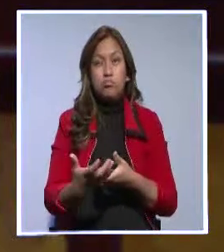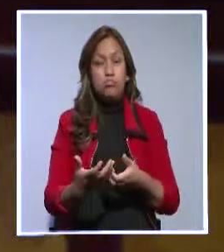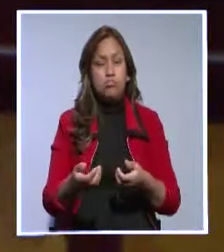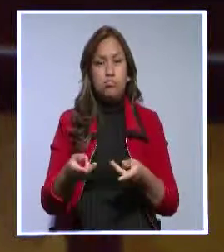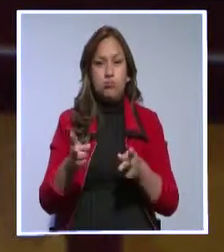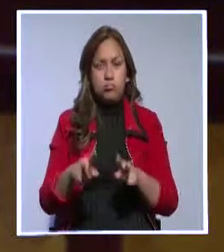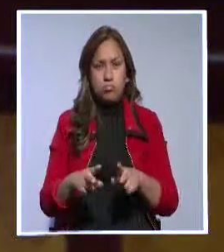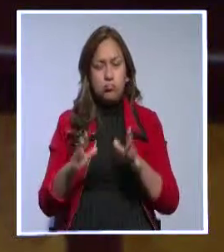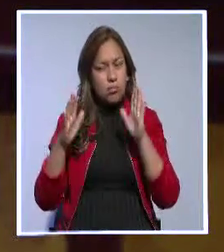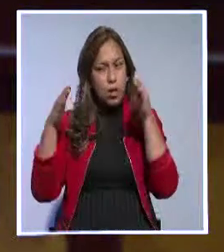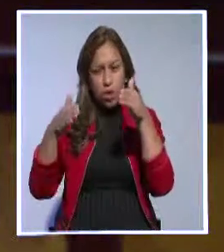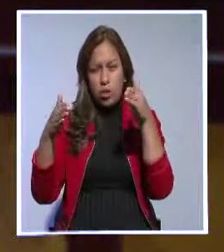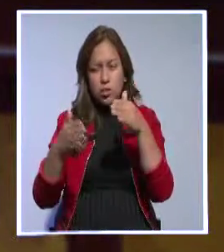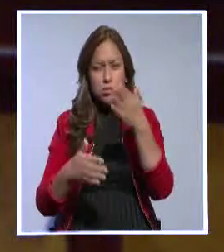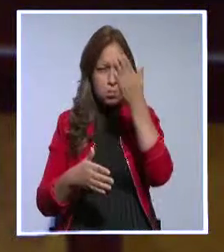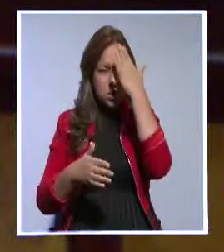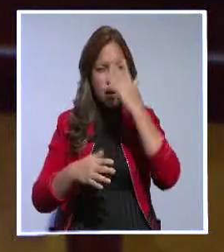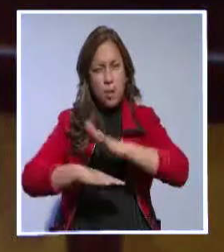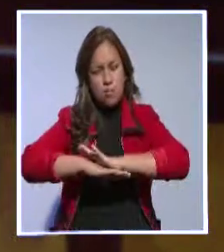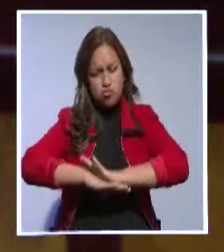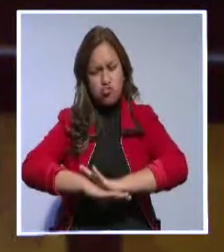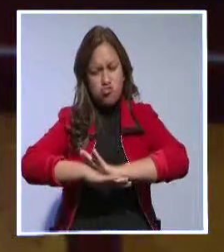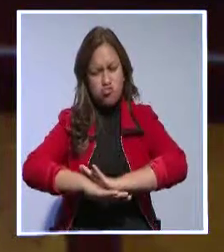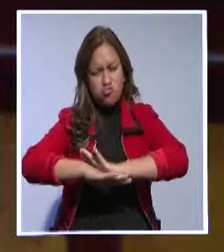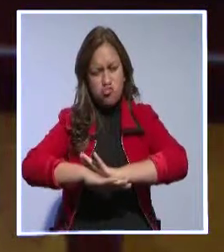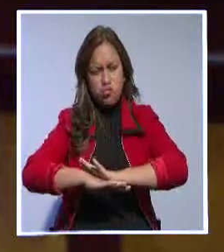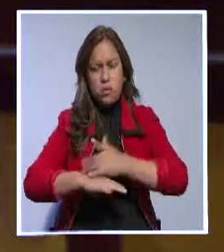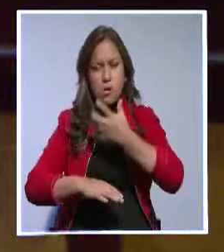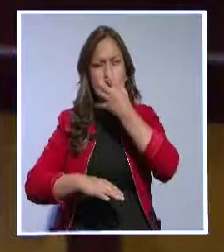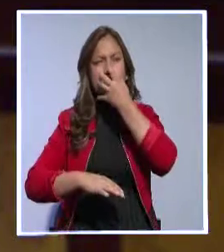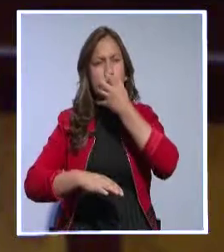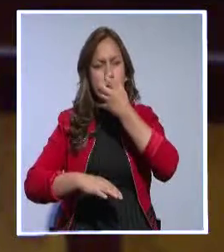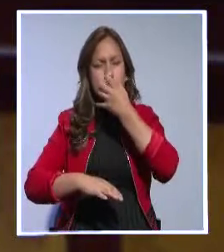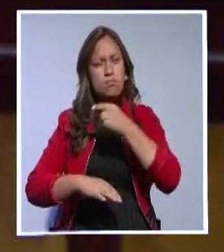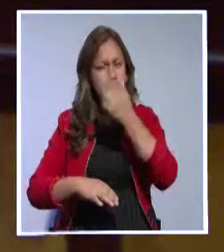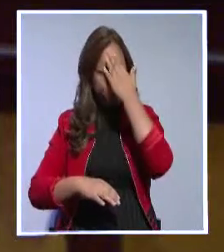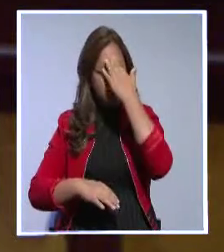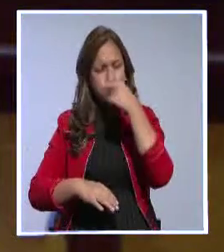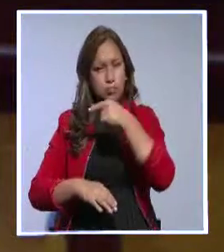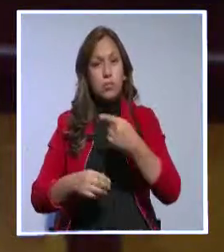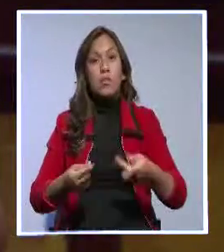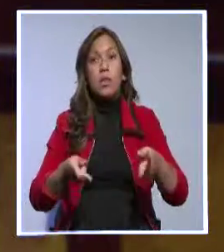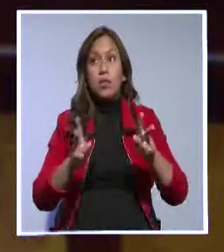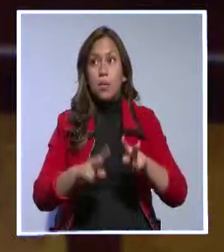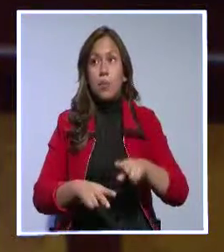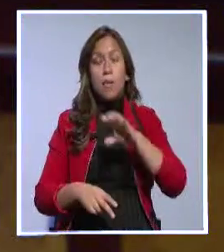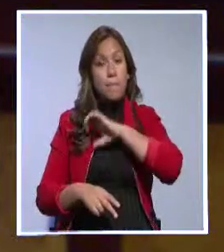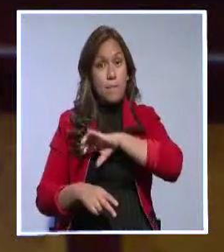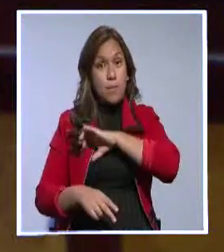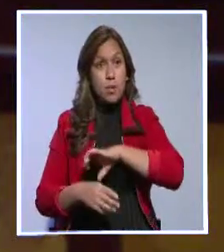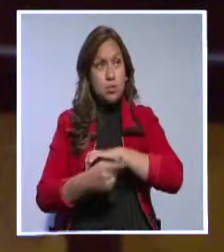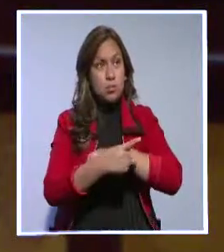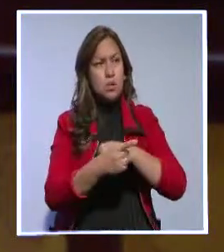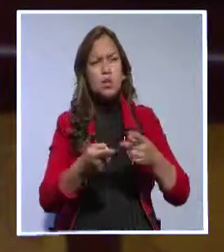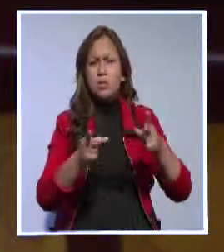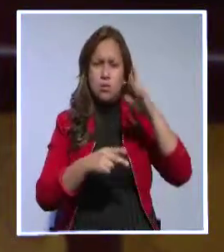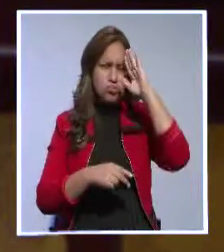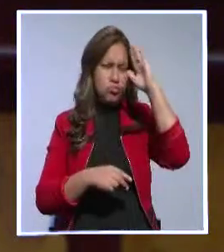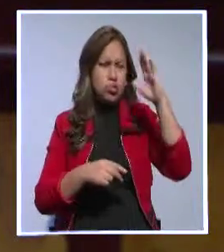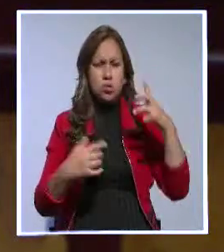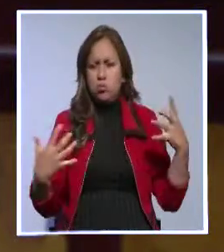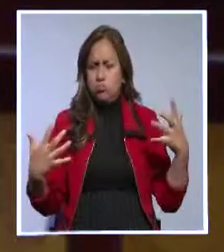y también la policía metropolitana con su unidad de gestión de espacio público estuvieron si es un buen trabajo